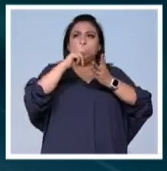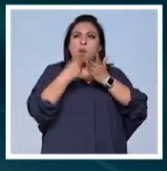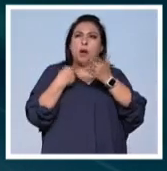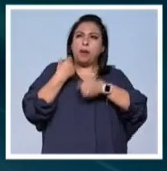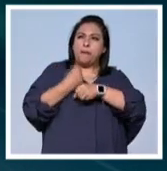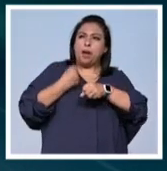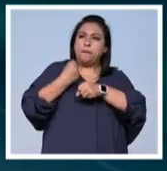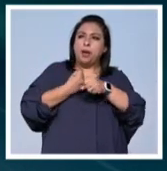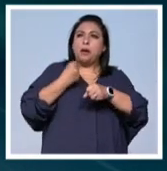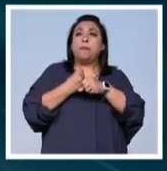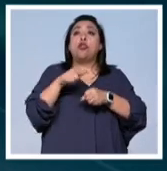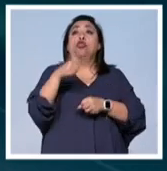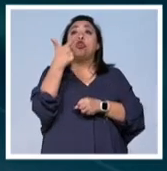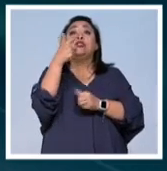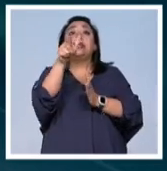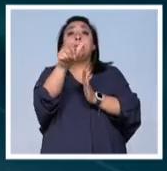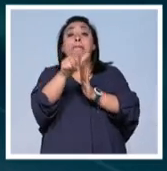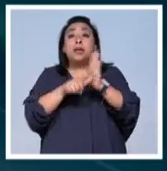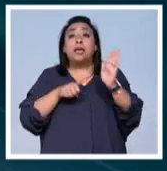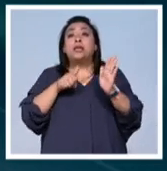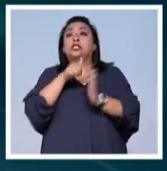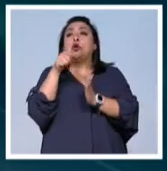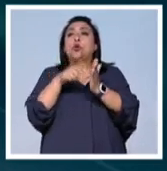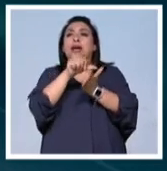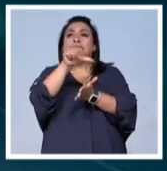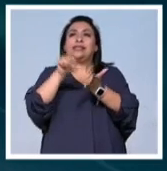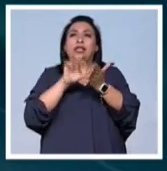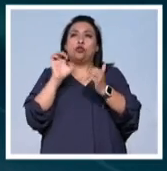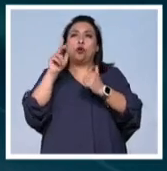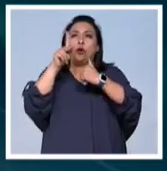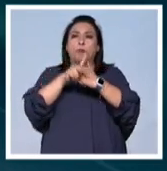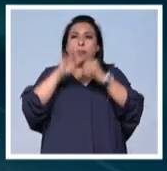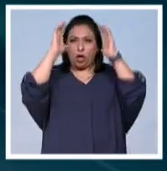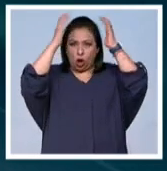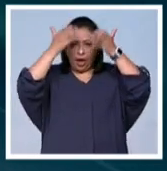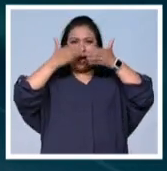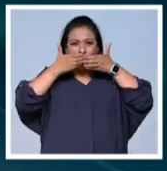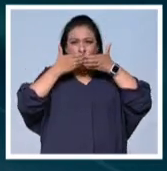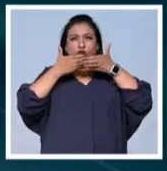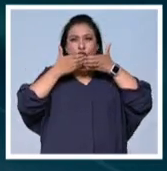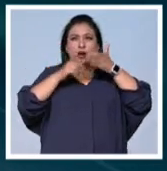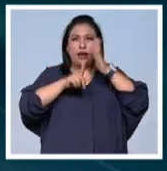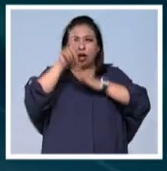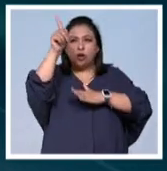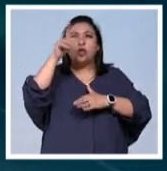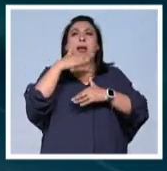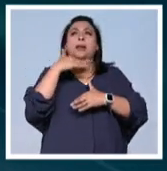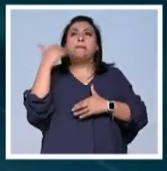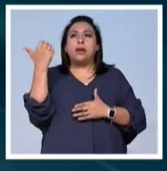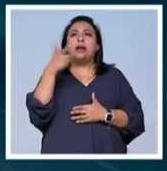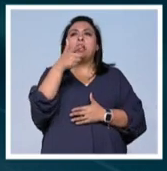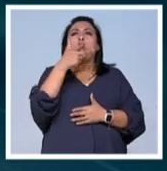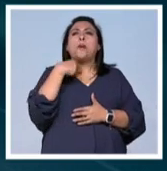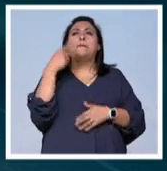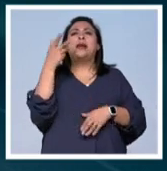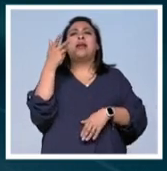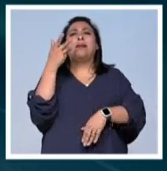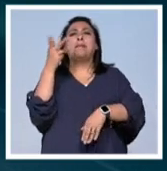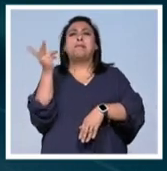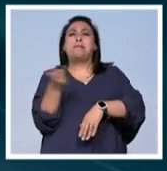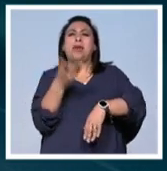entrenamiento básico de 12 meses en el centro europeo de astronautas en Alemania John MC perdió una pierna en